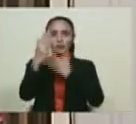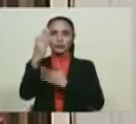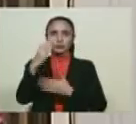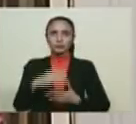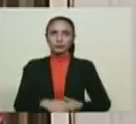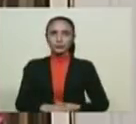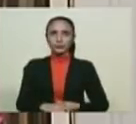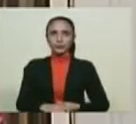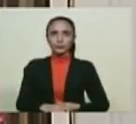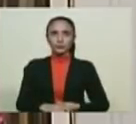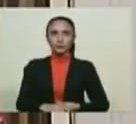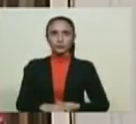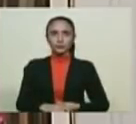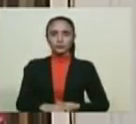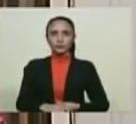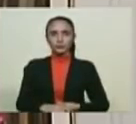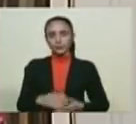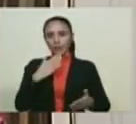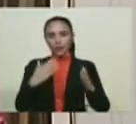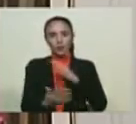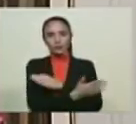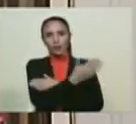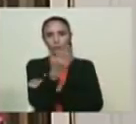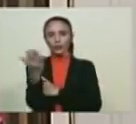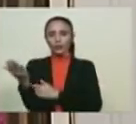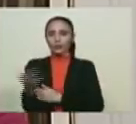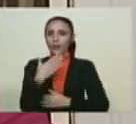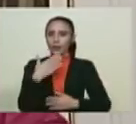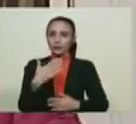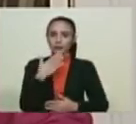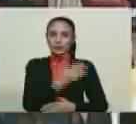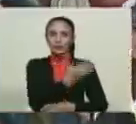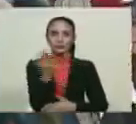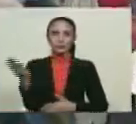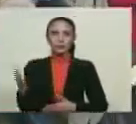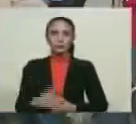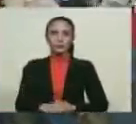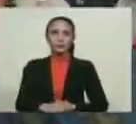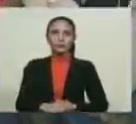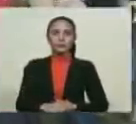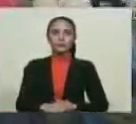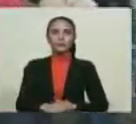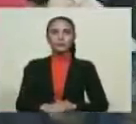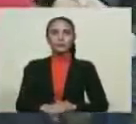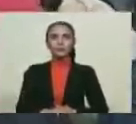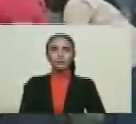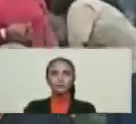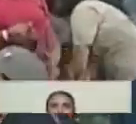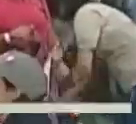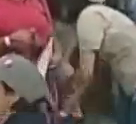amado! Gracias, Venezuela. Gracias. ¡Música!